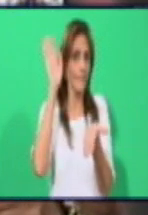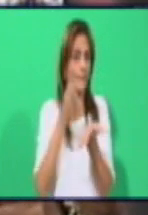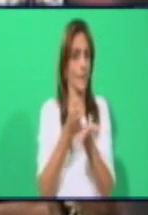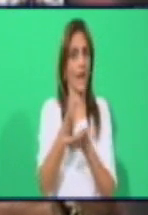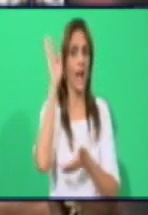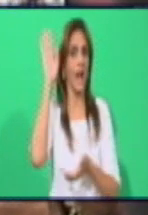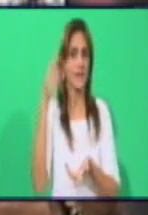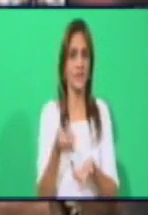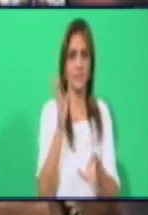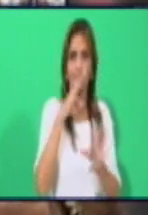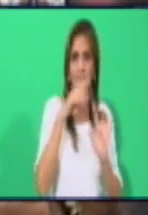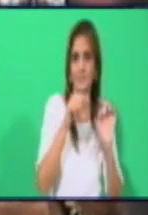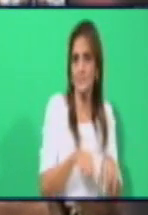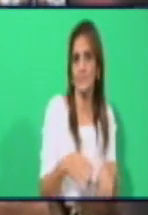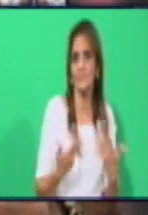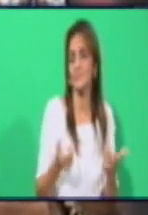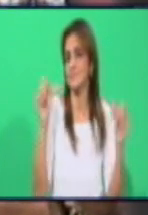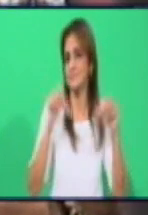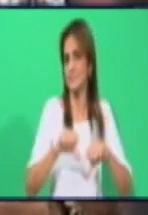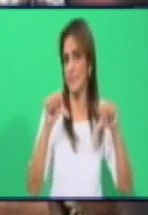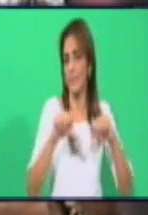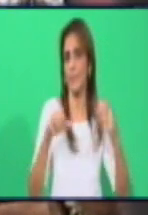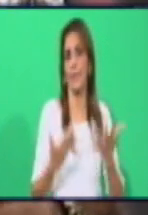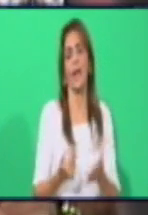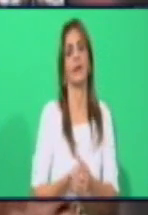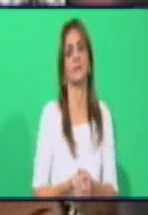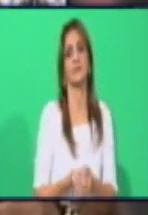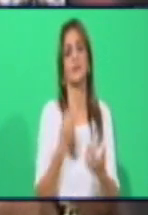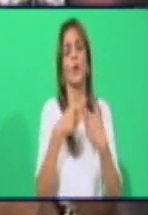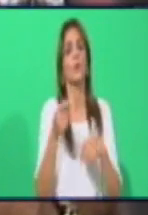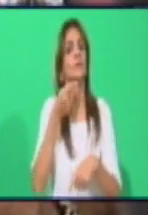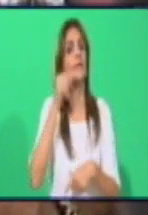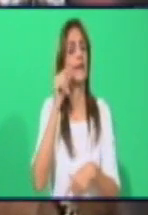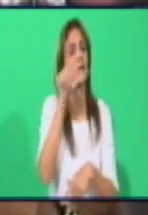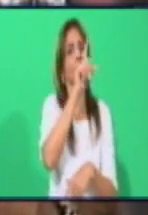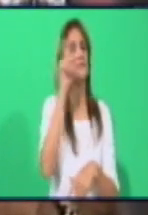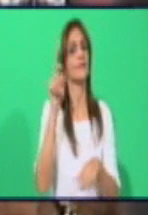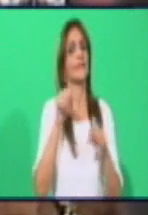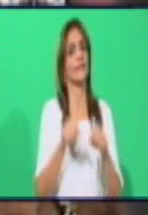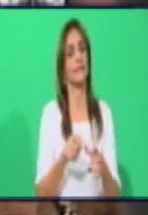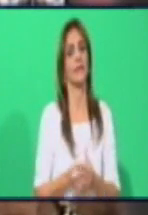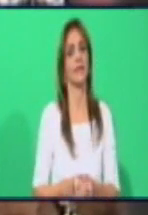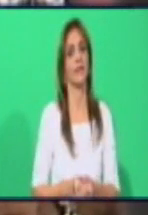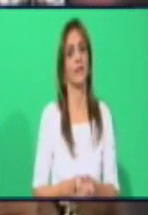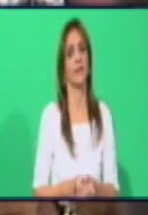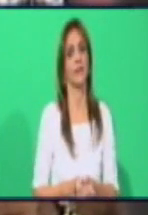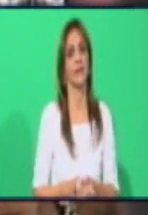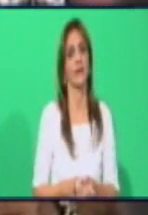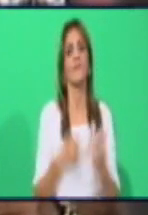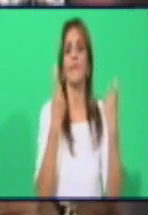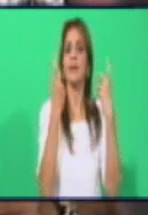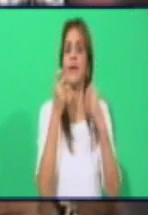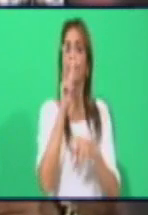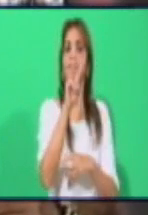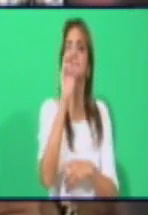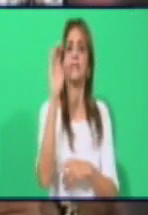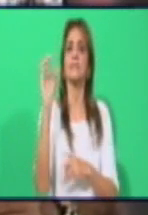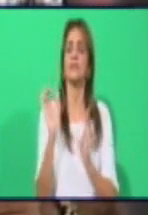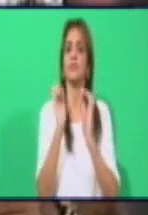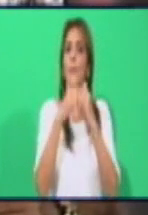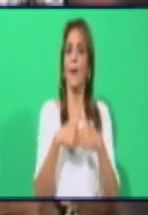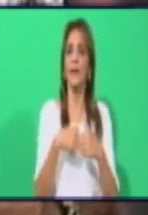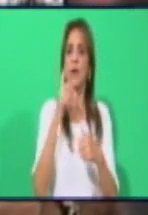y con fetidez. En la cafetería del Rincón del Bolero, allí no estaban presentes 300 panes que en el momento de la